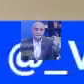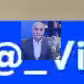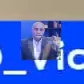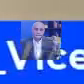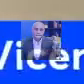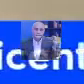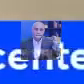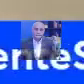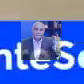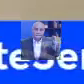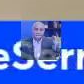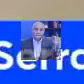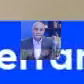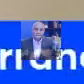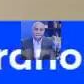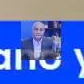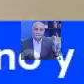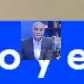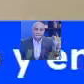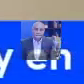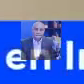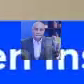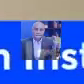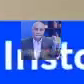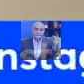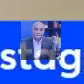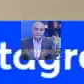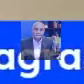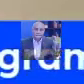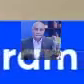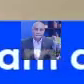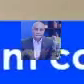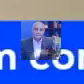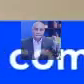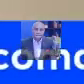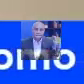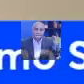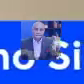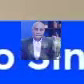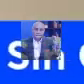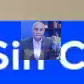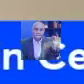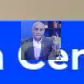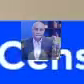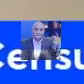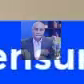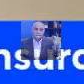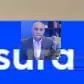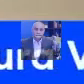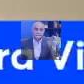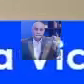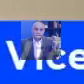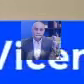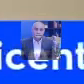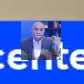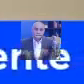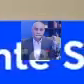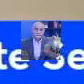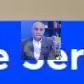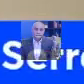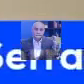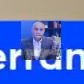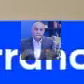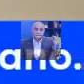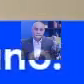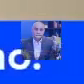Segundo, va de la mano con este comentario lo que tú expresas sobre Ferriz de Con y que está ahí en su tweet, lo que